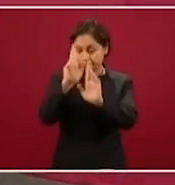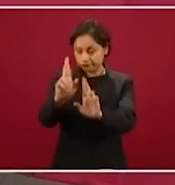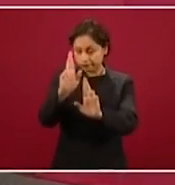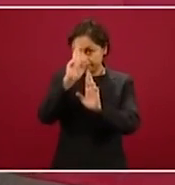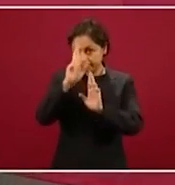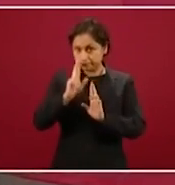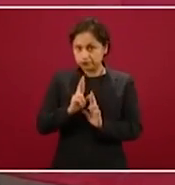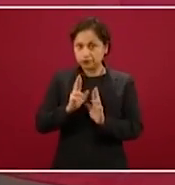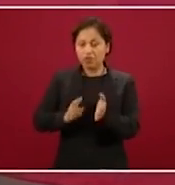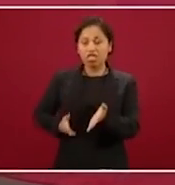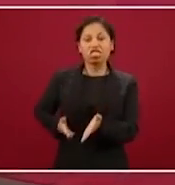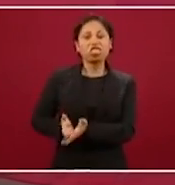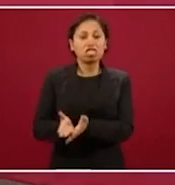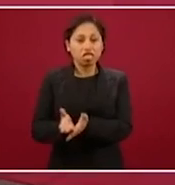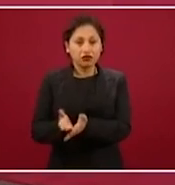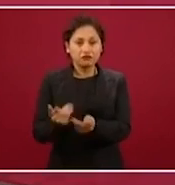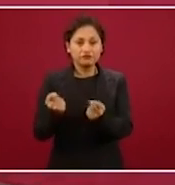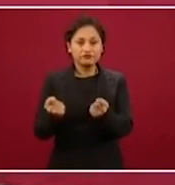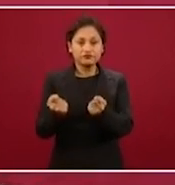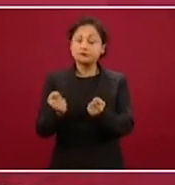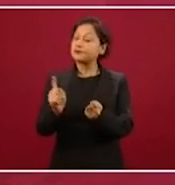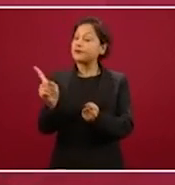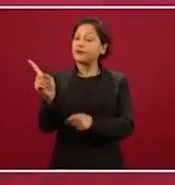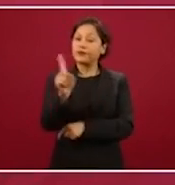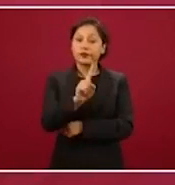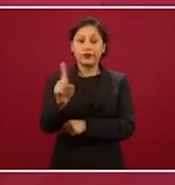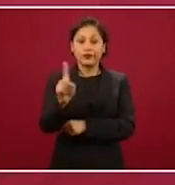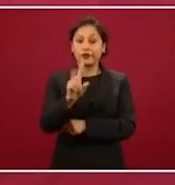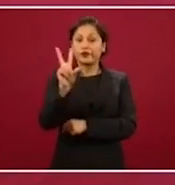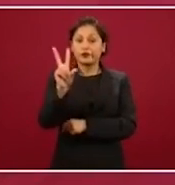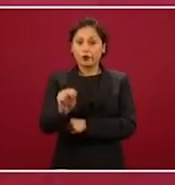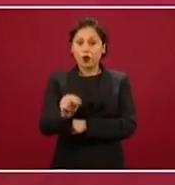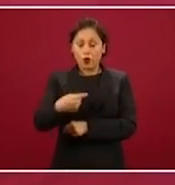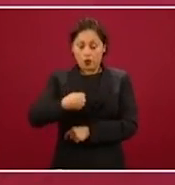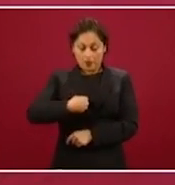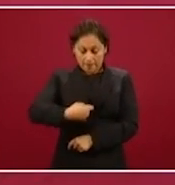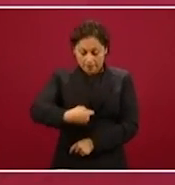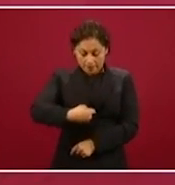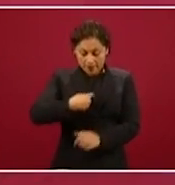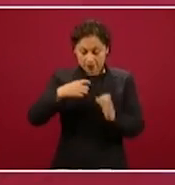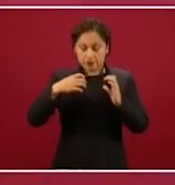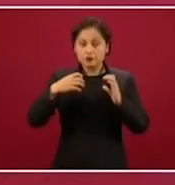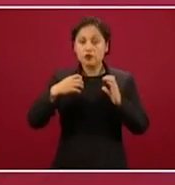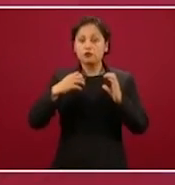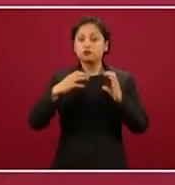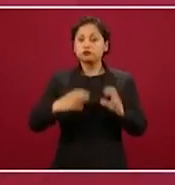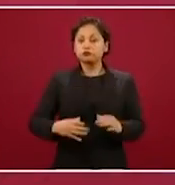por nosotros mismos, pero también por los demás.